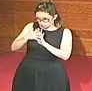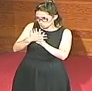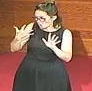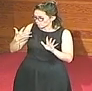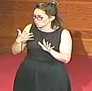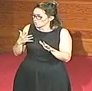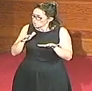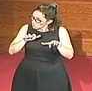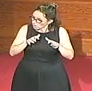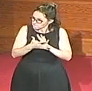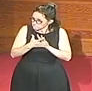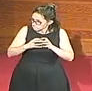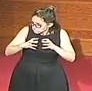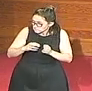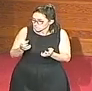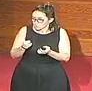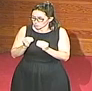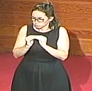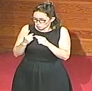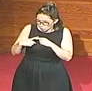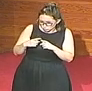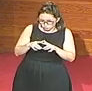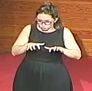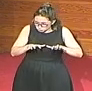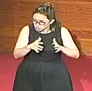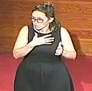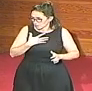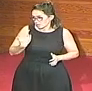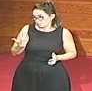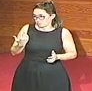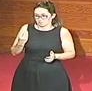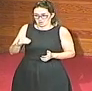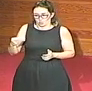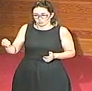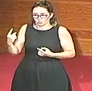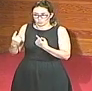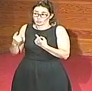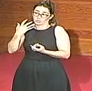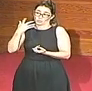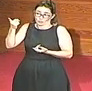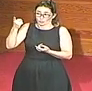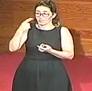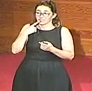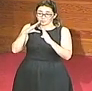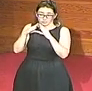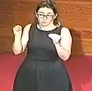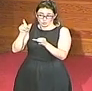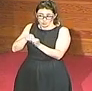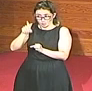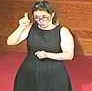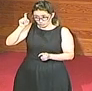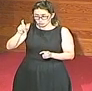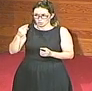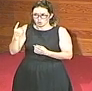de aprender y de hacer cosas, ¿no? La juventud, pues tú sabes mucho más, si eres profesor, siempre puedes sorprenderte para